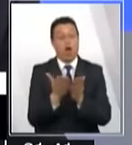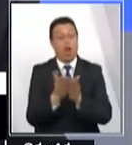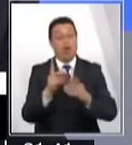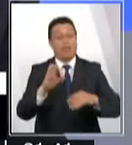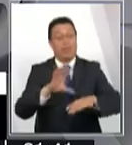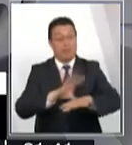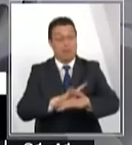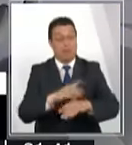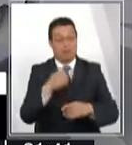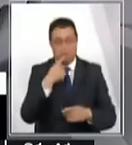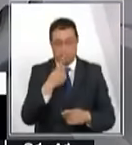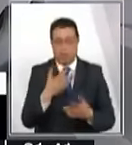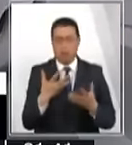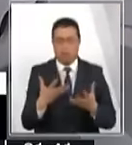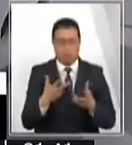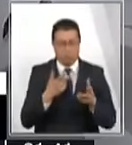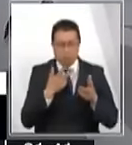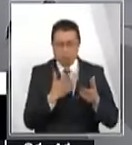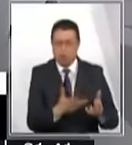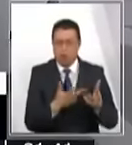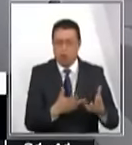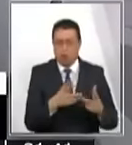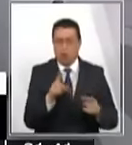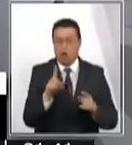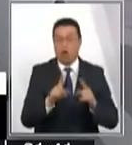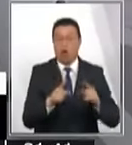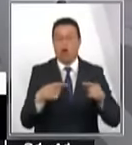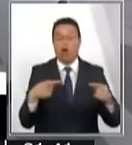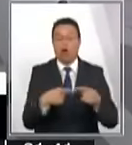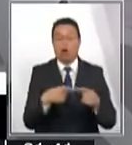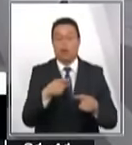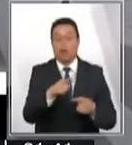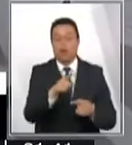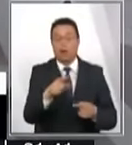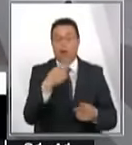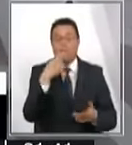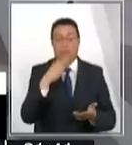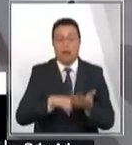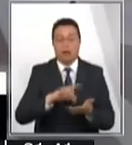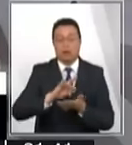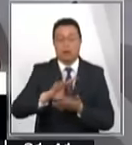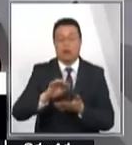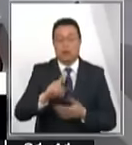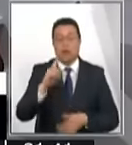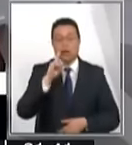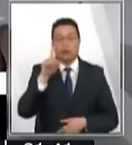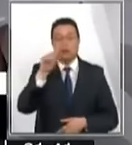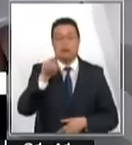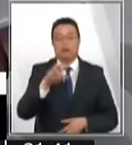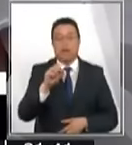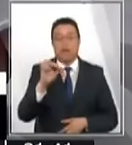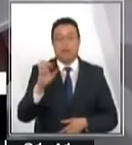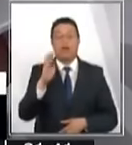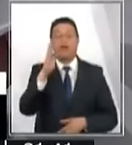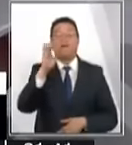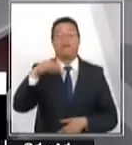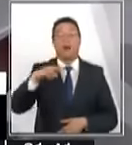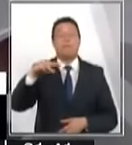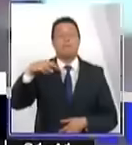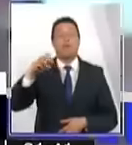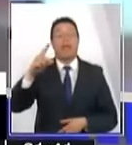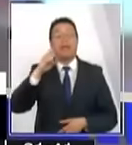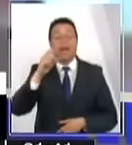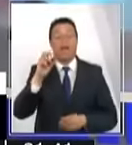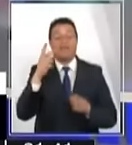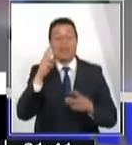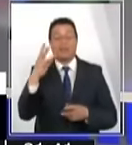amedrentamiento contra sus afiliados por cartas que están enviando algunas isapres concretamente van médica y vida tres a los médicos en